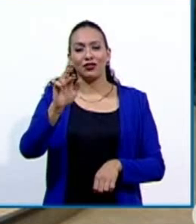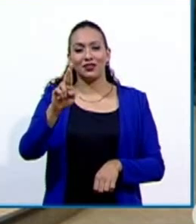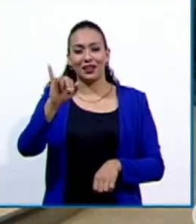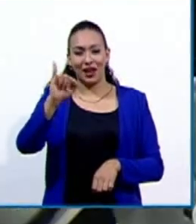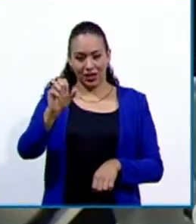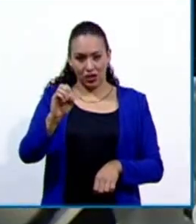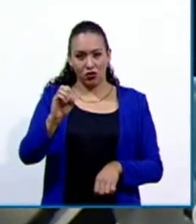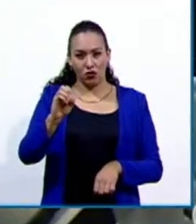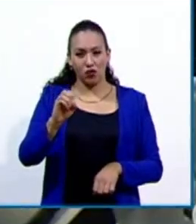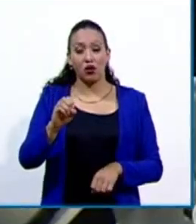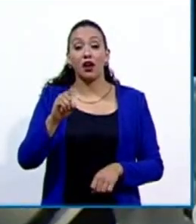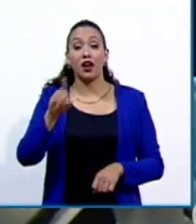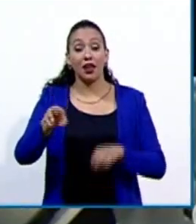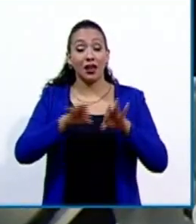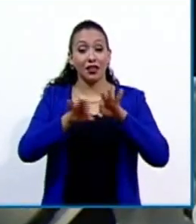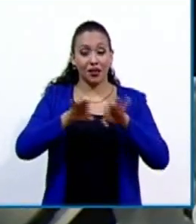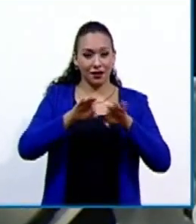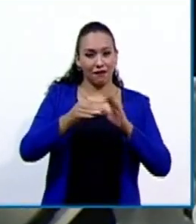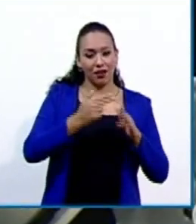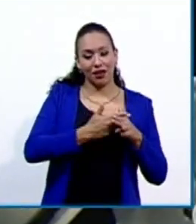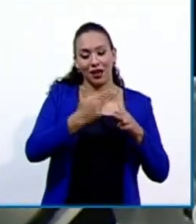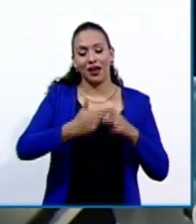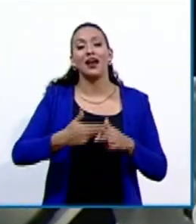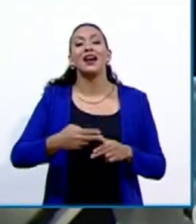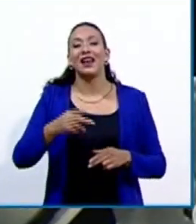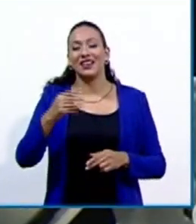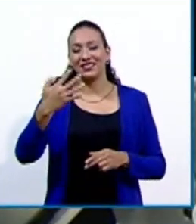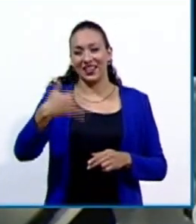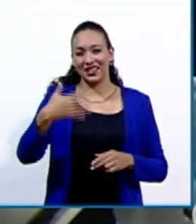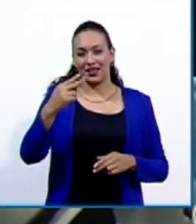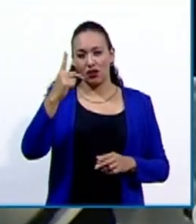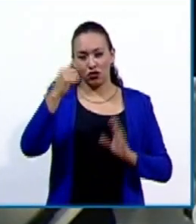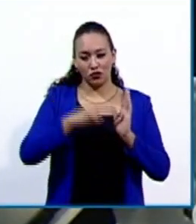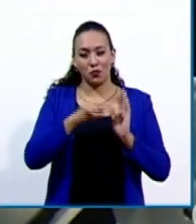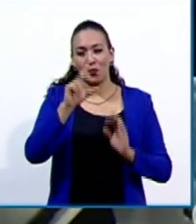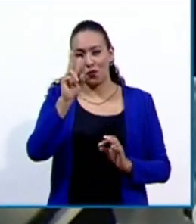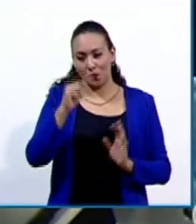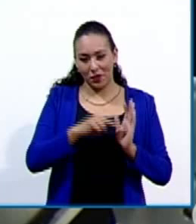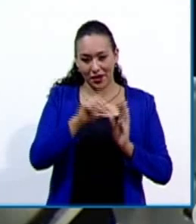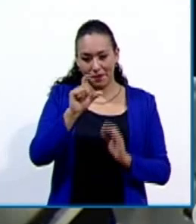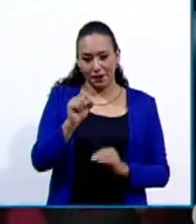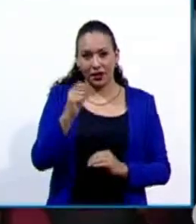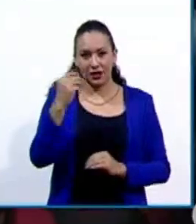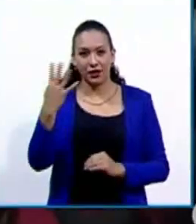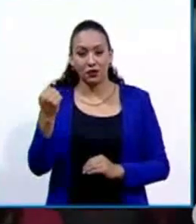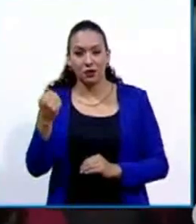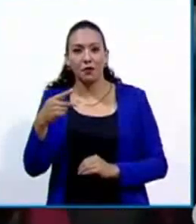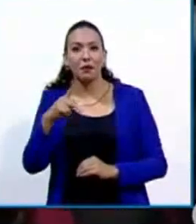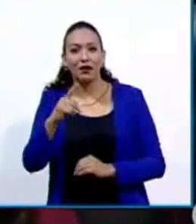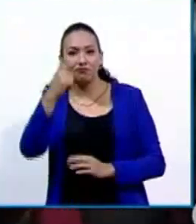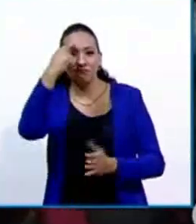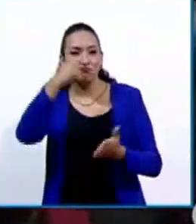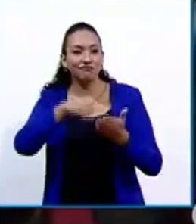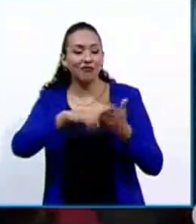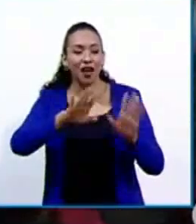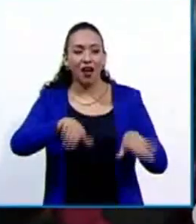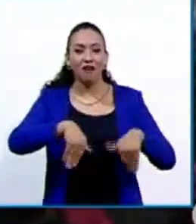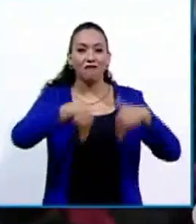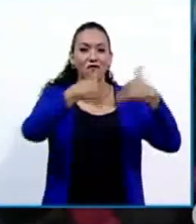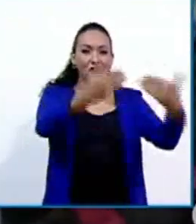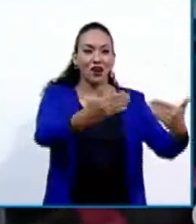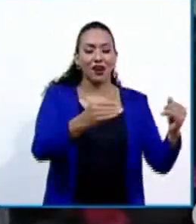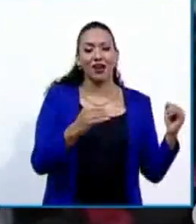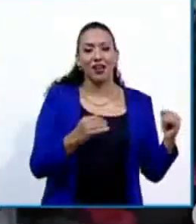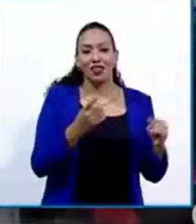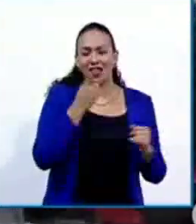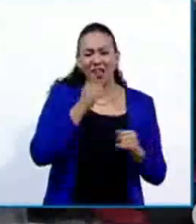que culminará el 15 de noviembre de 2029, diversas organizaciones sociales lamentaron esta decisión. El Centro Pro